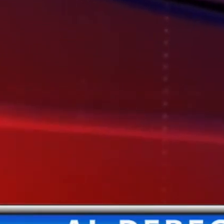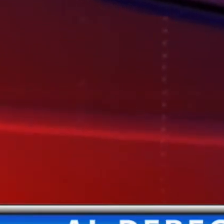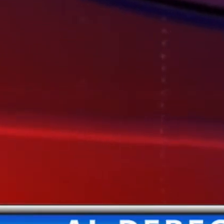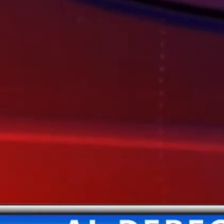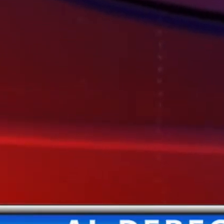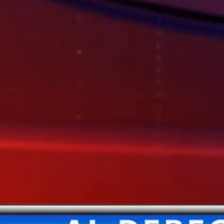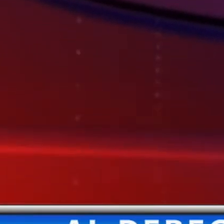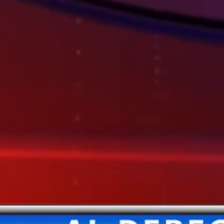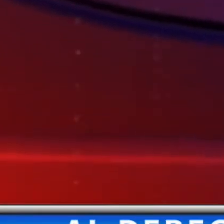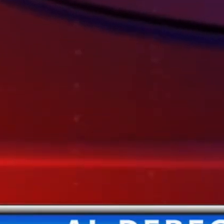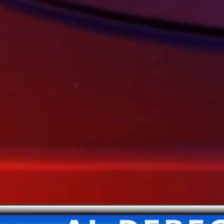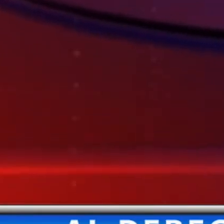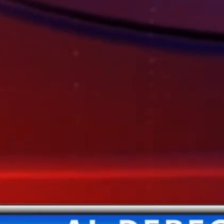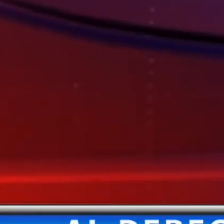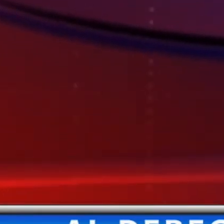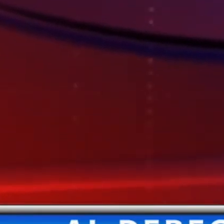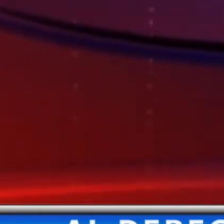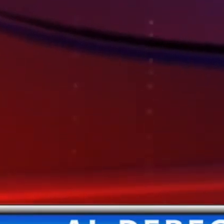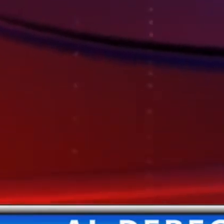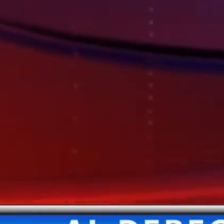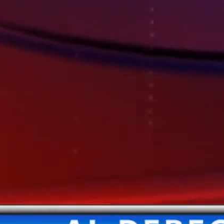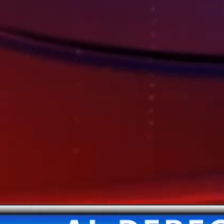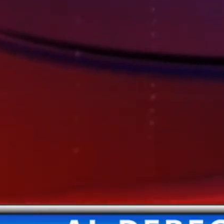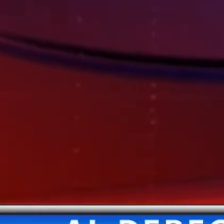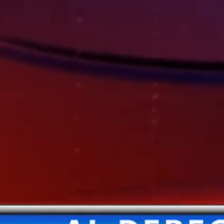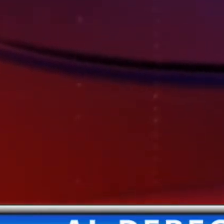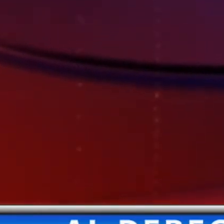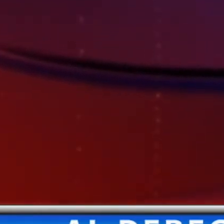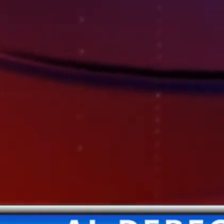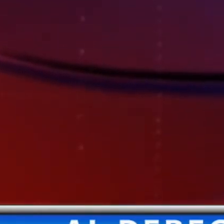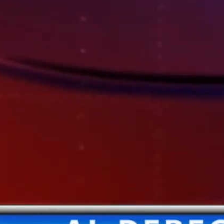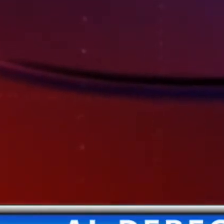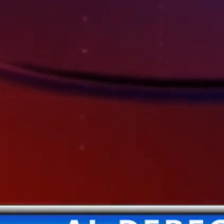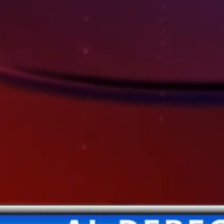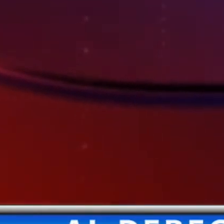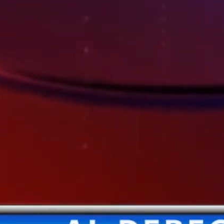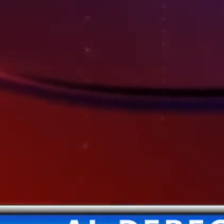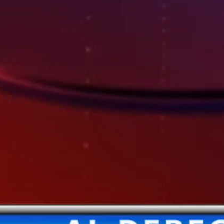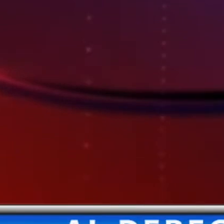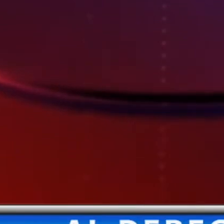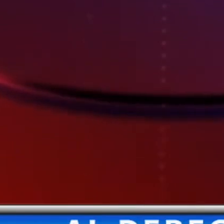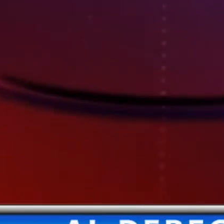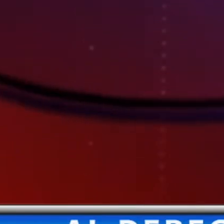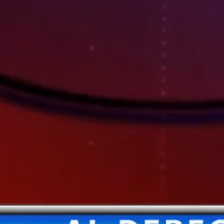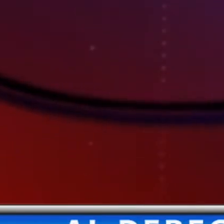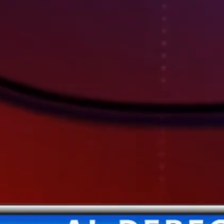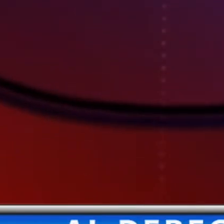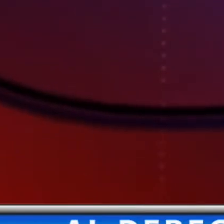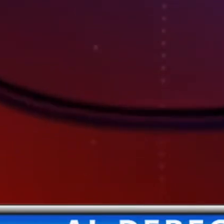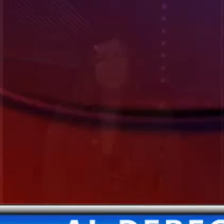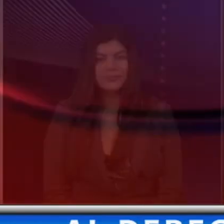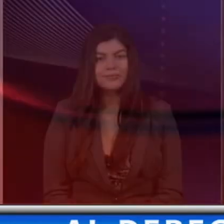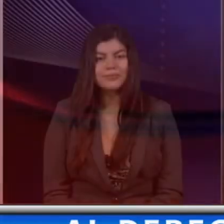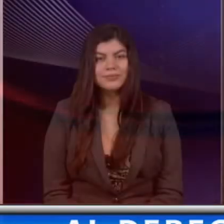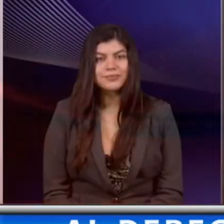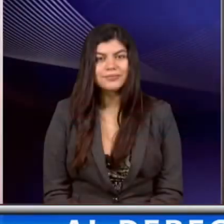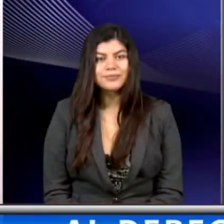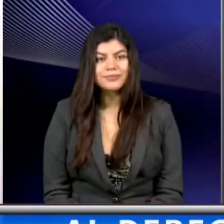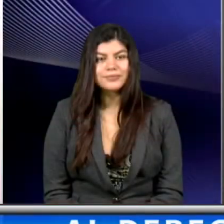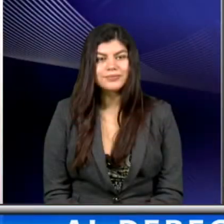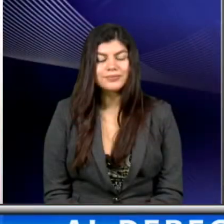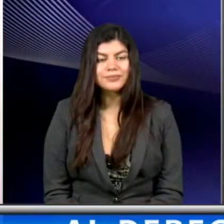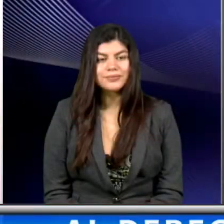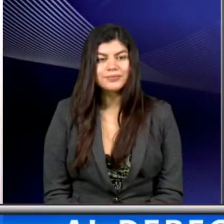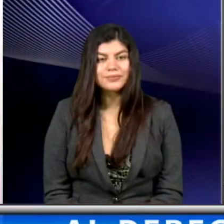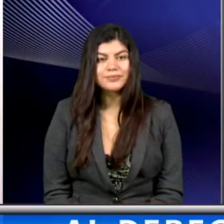a promover estilos de vida saludables, pero no solamente pensando estilos de vida saludables desde la salud física, sino que también